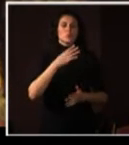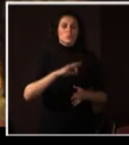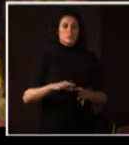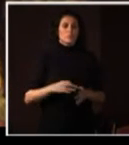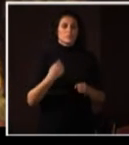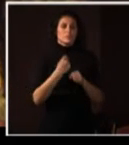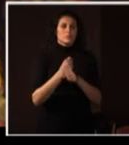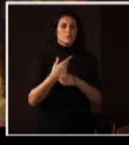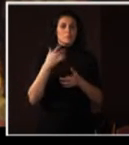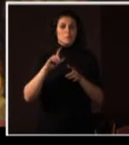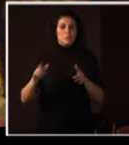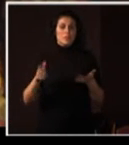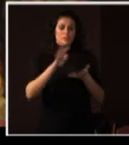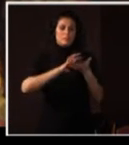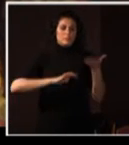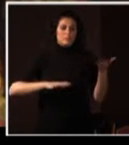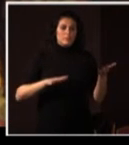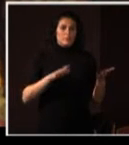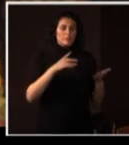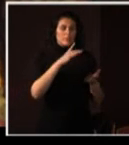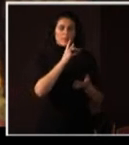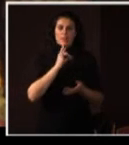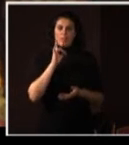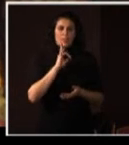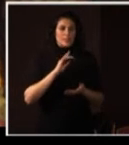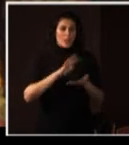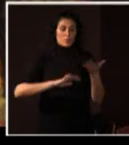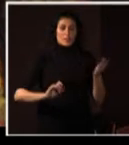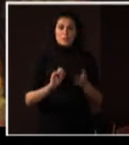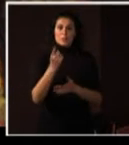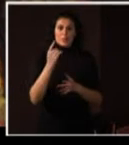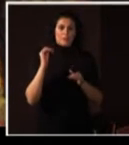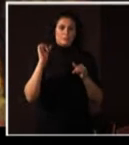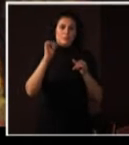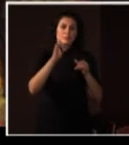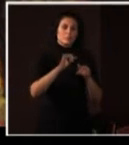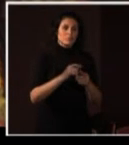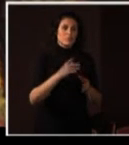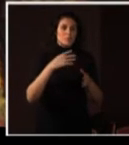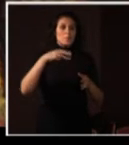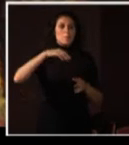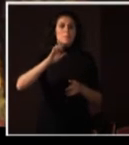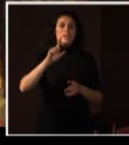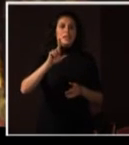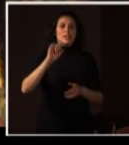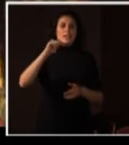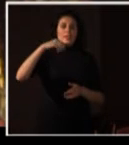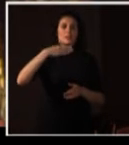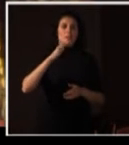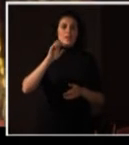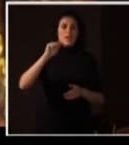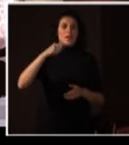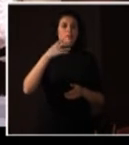sus seguidores que ya se enamoraron desde la primera novela, Melibea no quiere ser mujer. Muchos